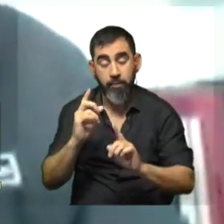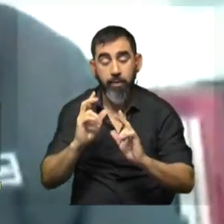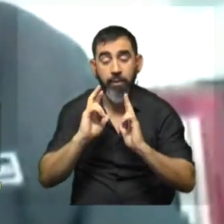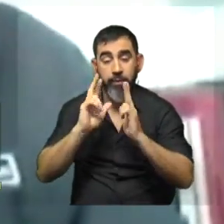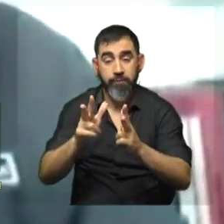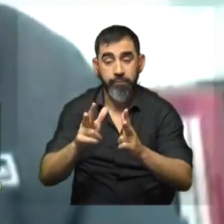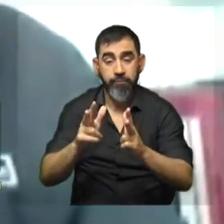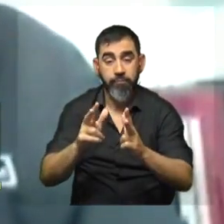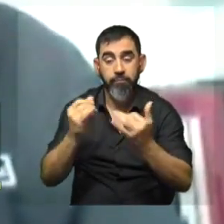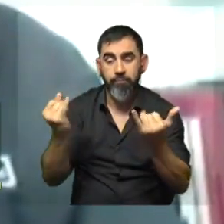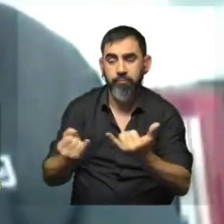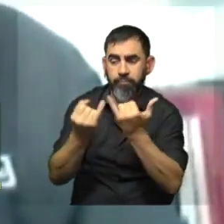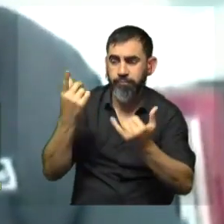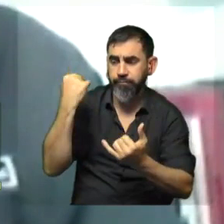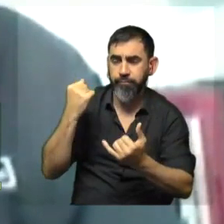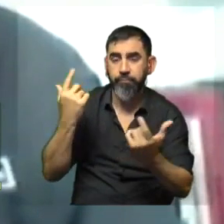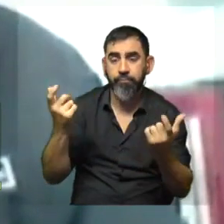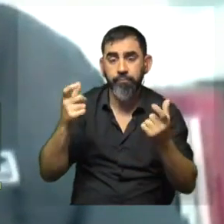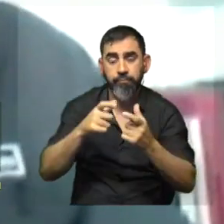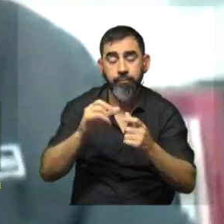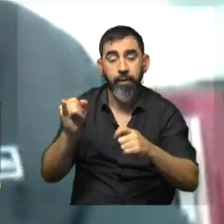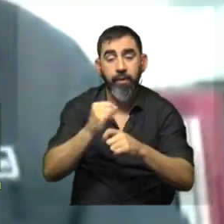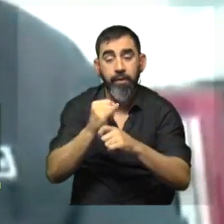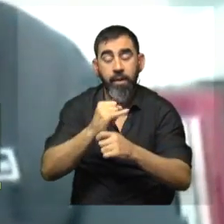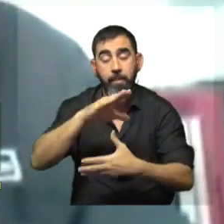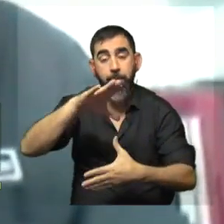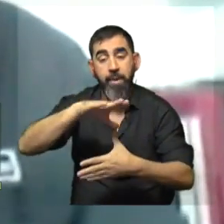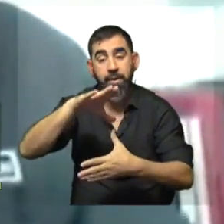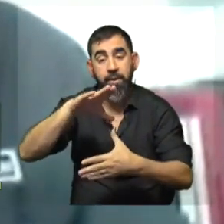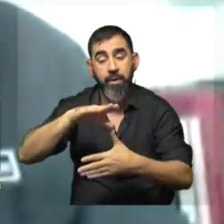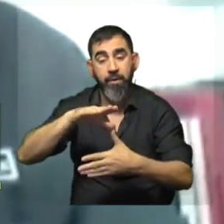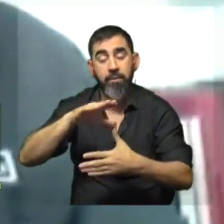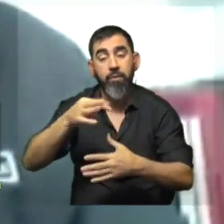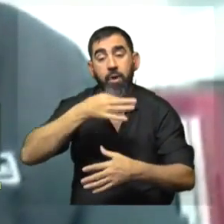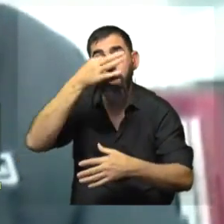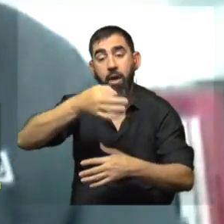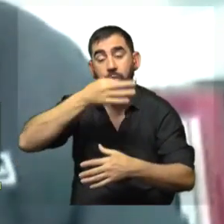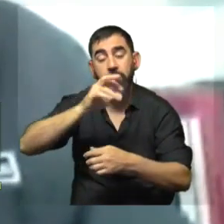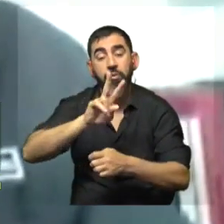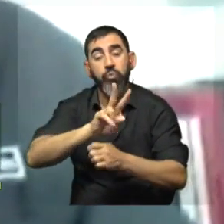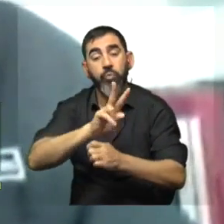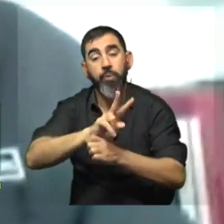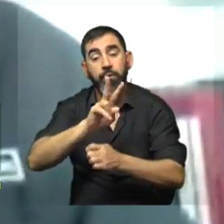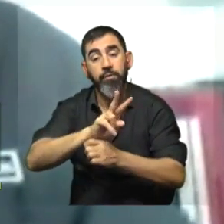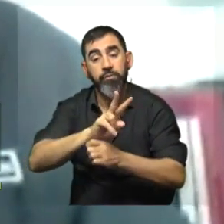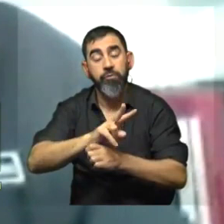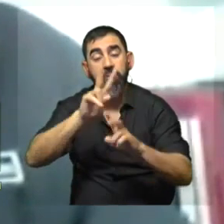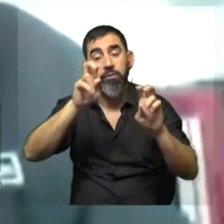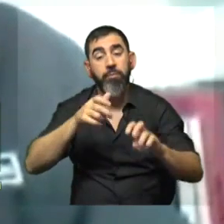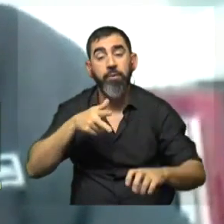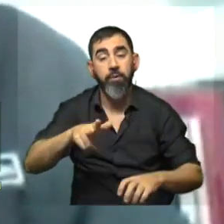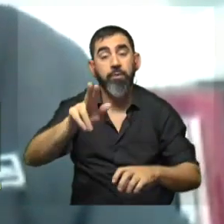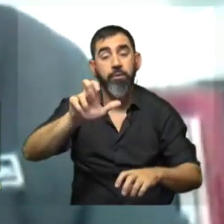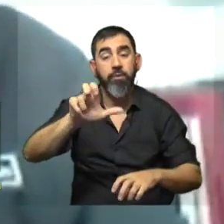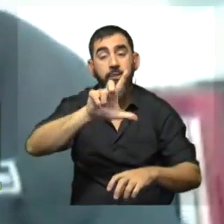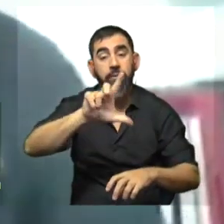porque hace unos días estuvo acá la Corte Interamericana y se desarrolló una audiencia de supervisión del caso Gelman, lo que quiere